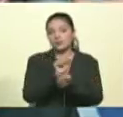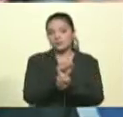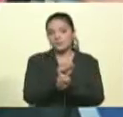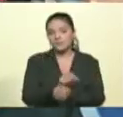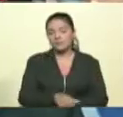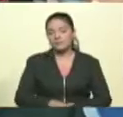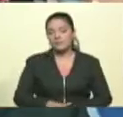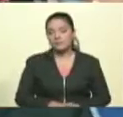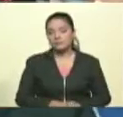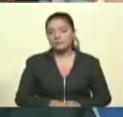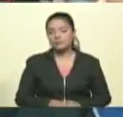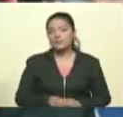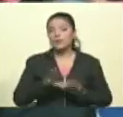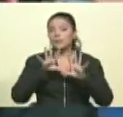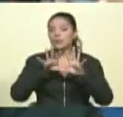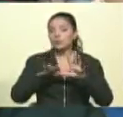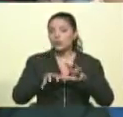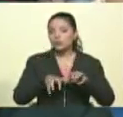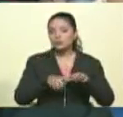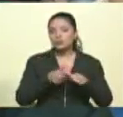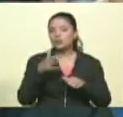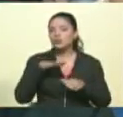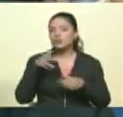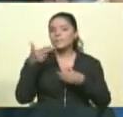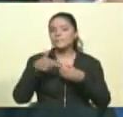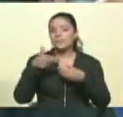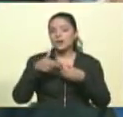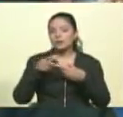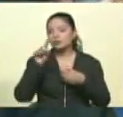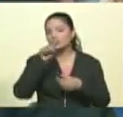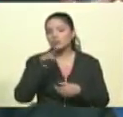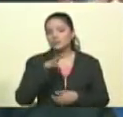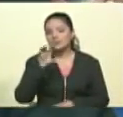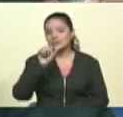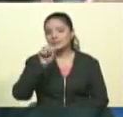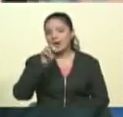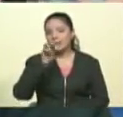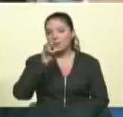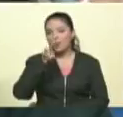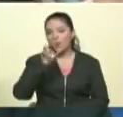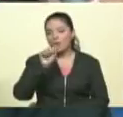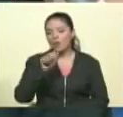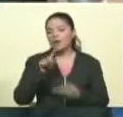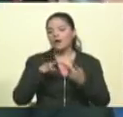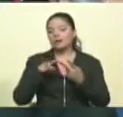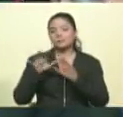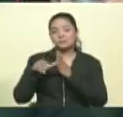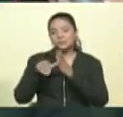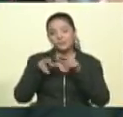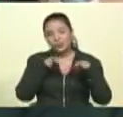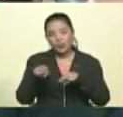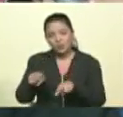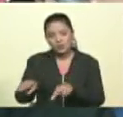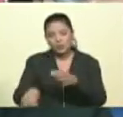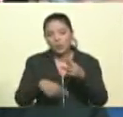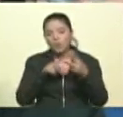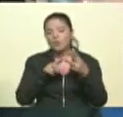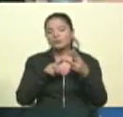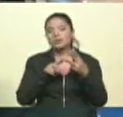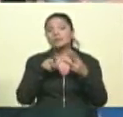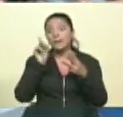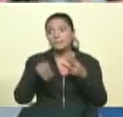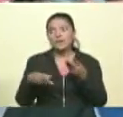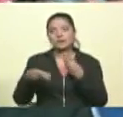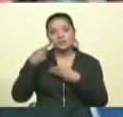de libertad por corrupción en Petrozamora, en el desfalco de la faja petrolífera del Orinoco, en la trama de tráfico de